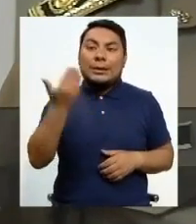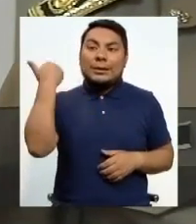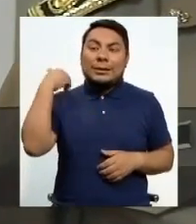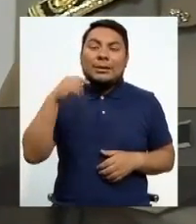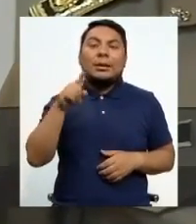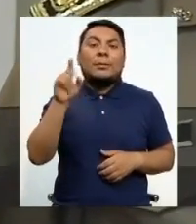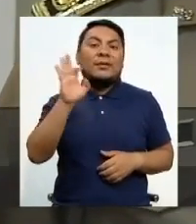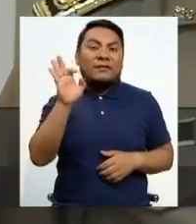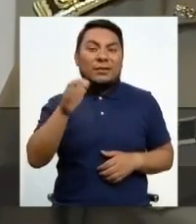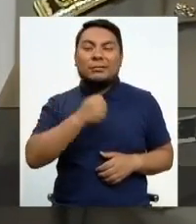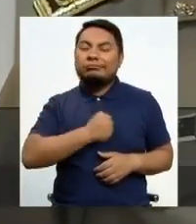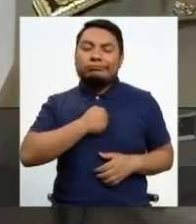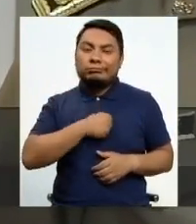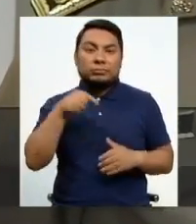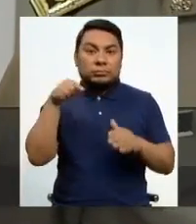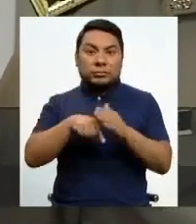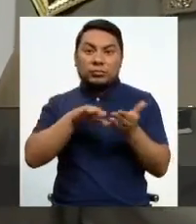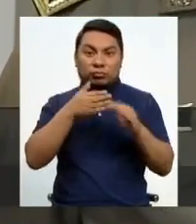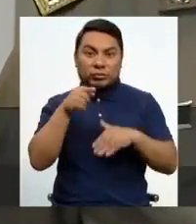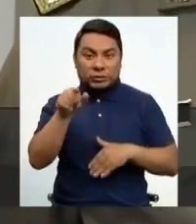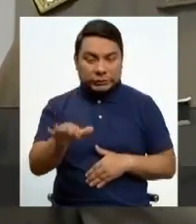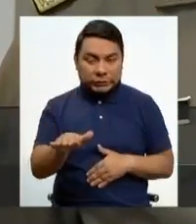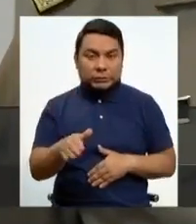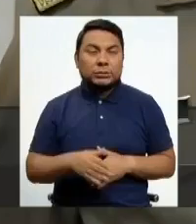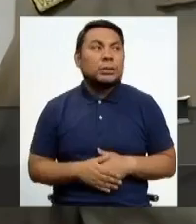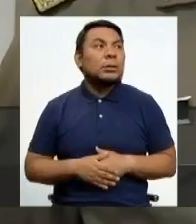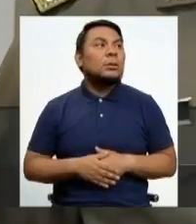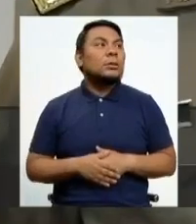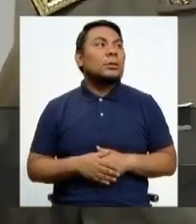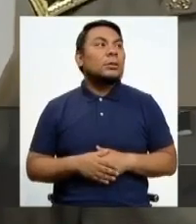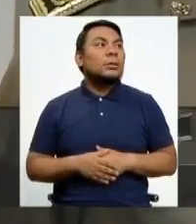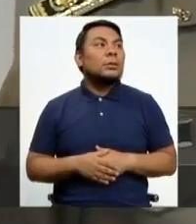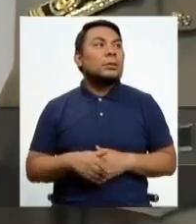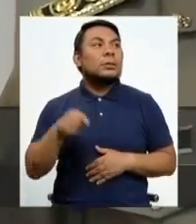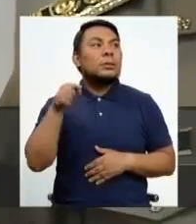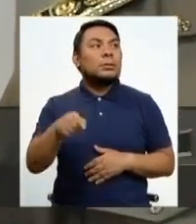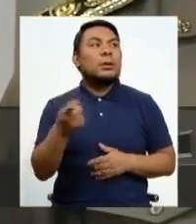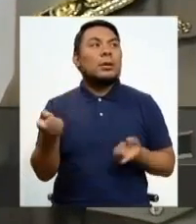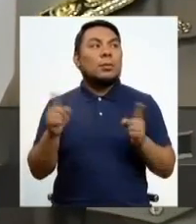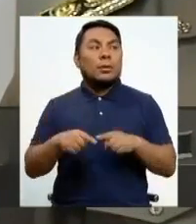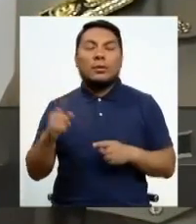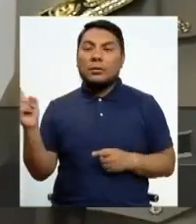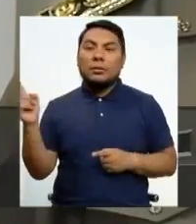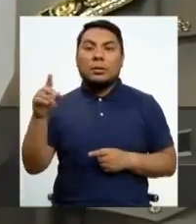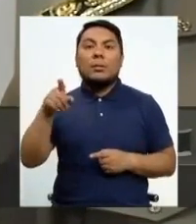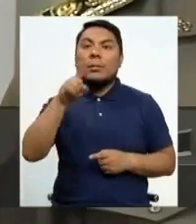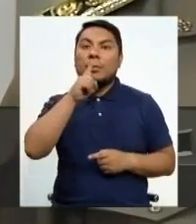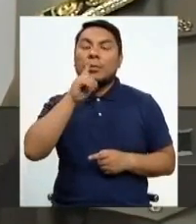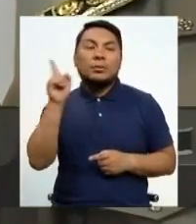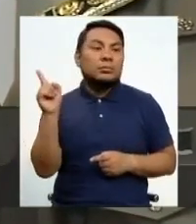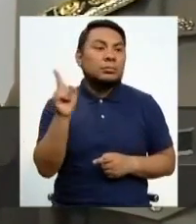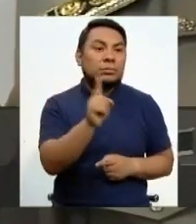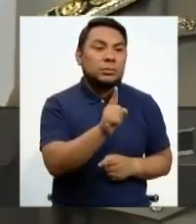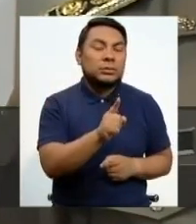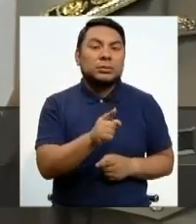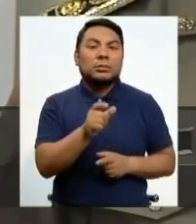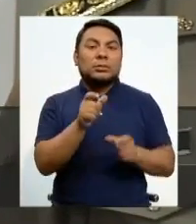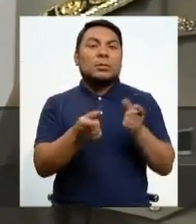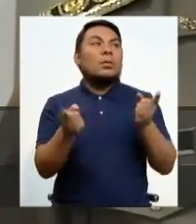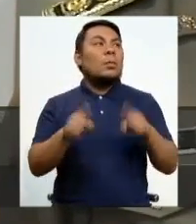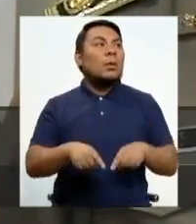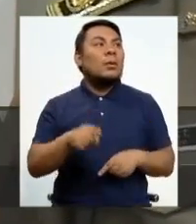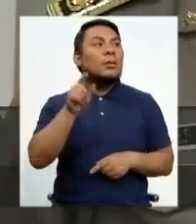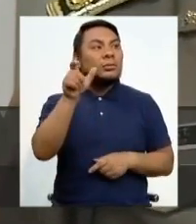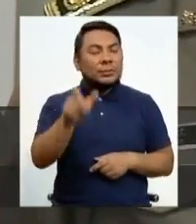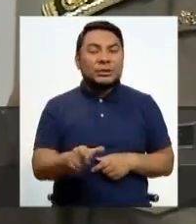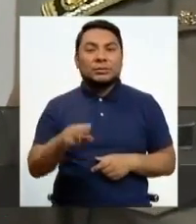el comisario, el comandante Carlos Chávez Bravo, no se encontraba presente, toda vez que venía haciendo uso